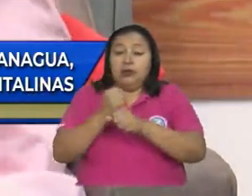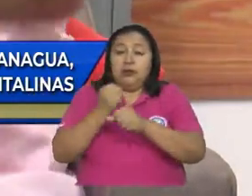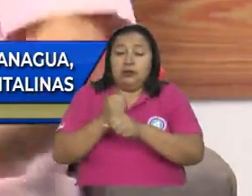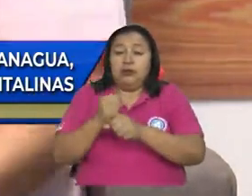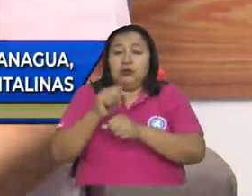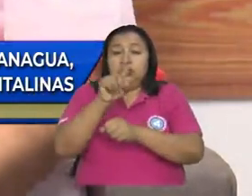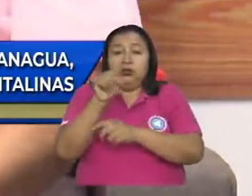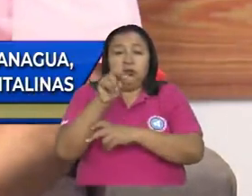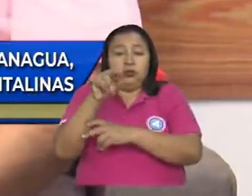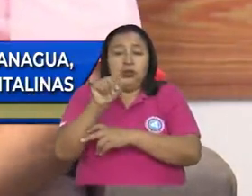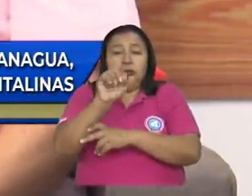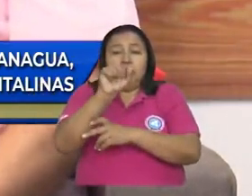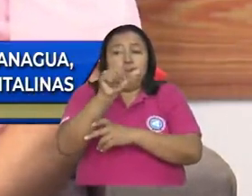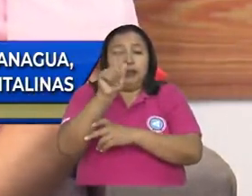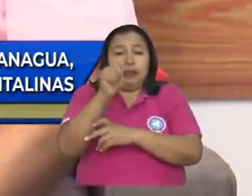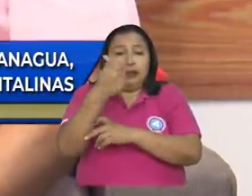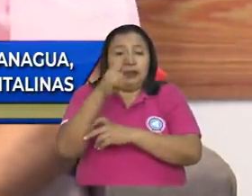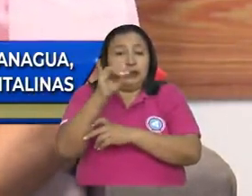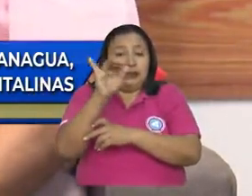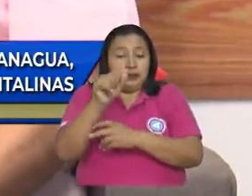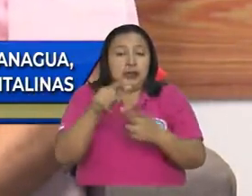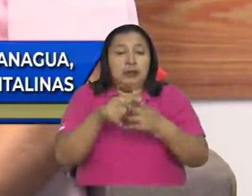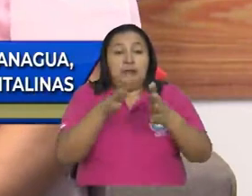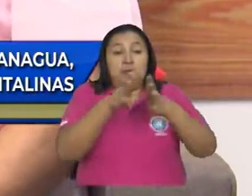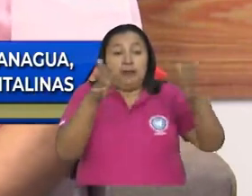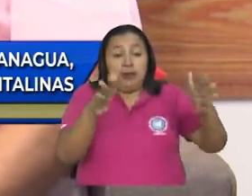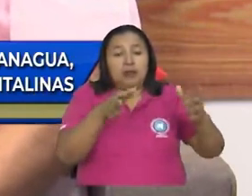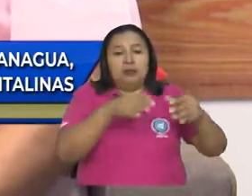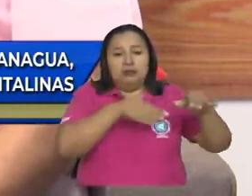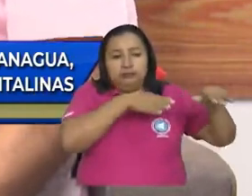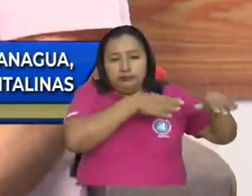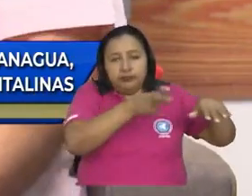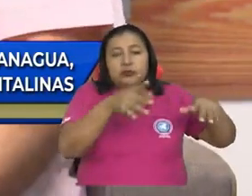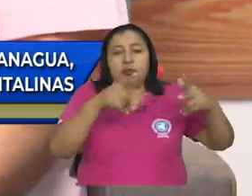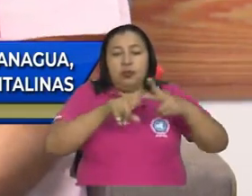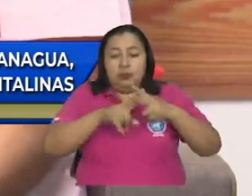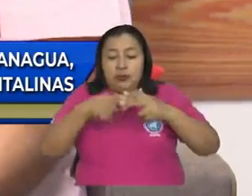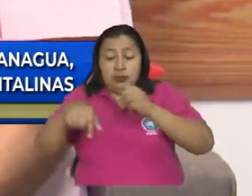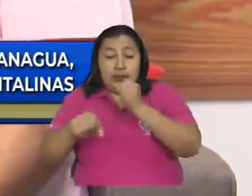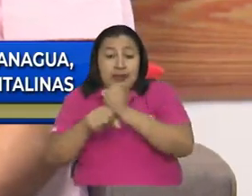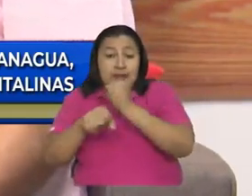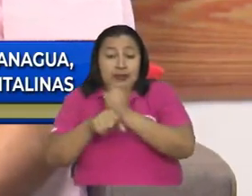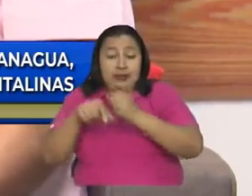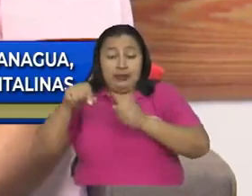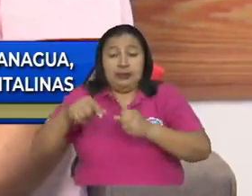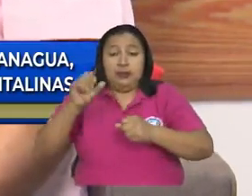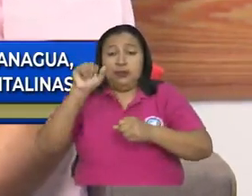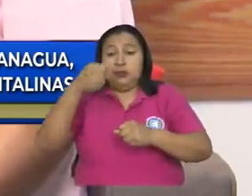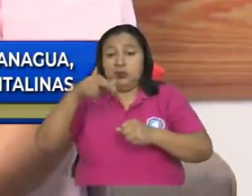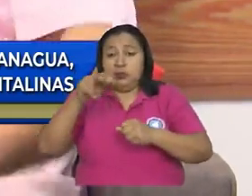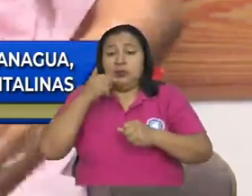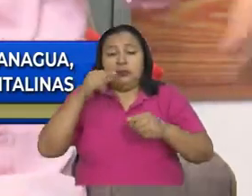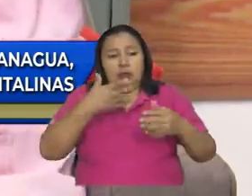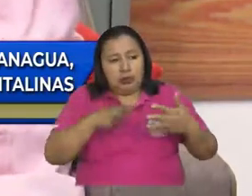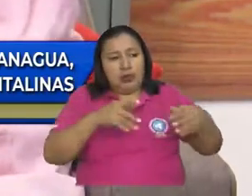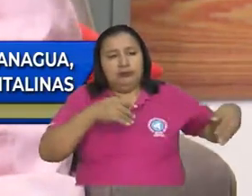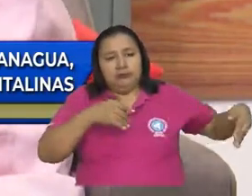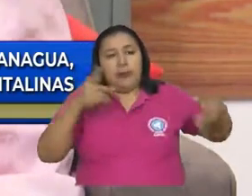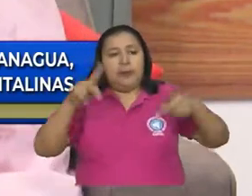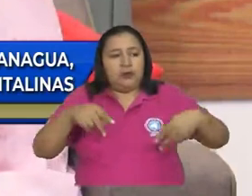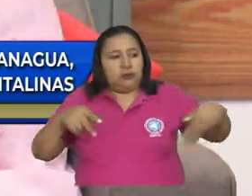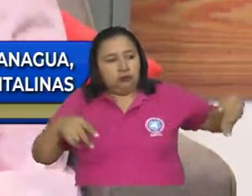de Altagracia, despejando esa zona para ampliar. De manera que cuando comencemos a trabajar allá en la zona del Sumen y todo ese lado, ya la gente